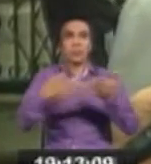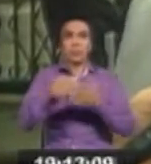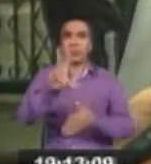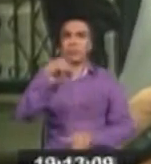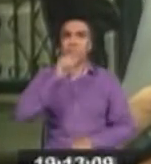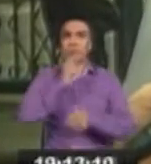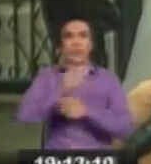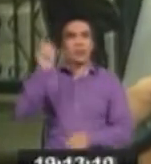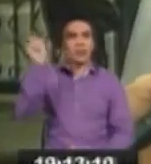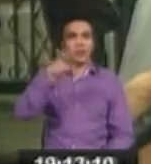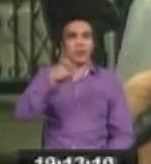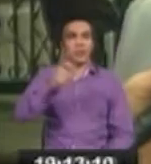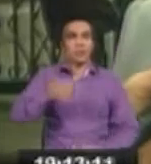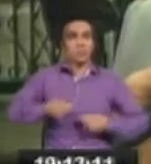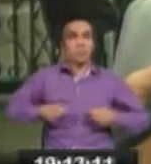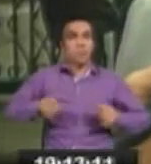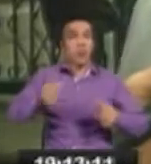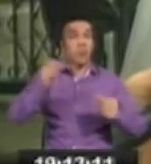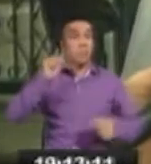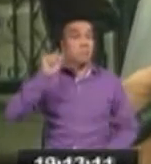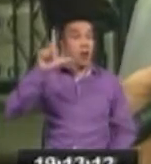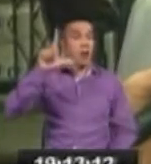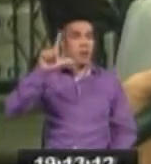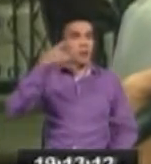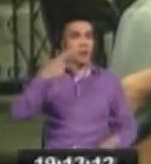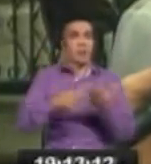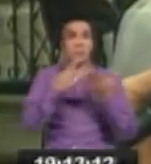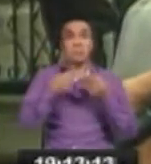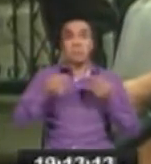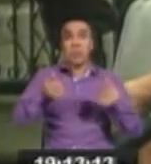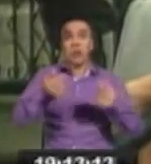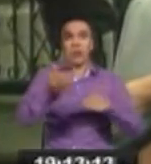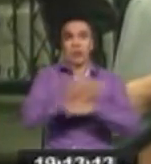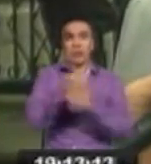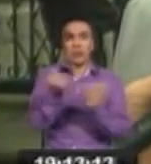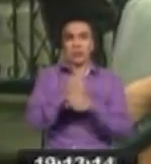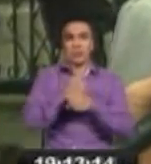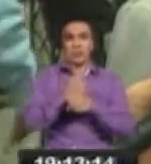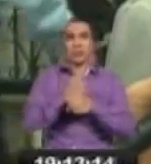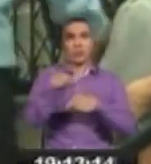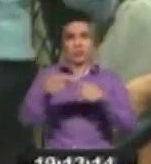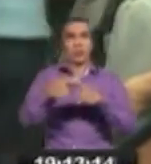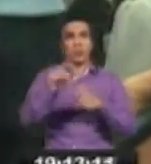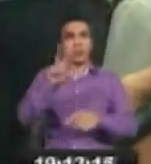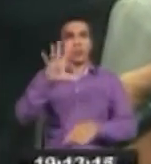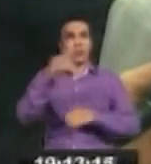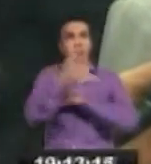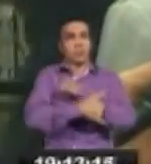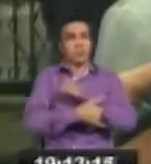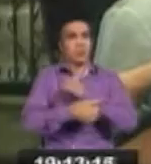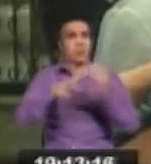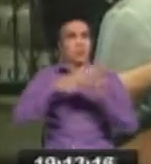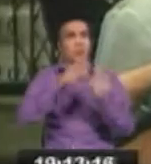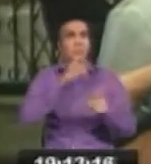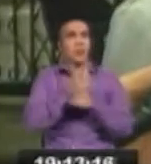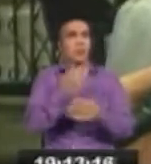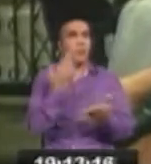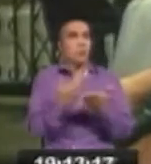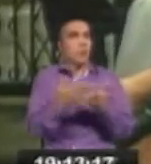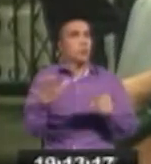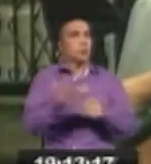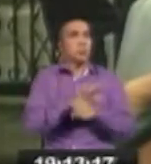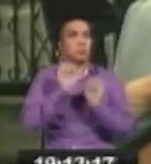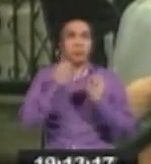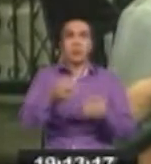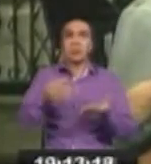son necesariamente los gastos más grandes del despilfarro que se hizo en la época de Alianza País, sí son elementos que nos